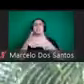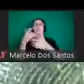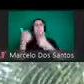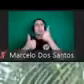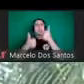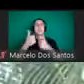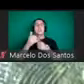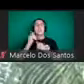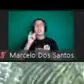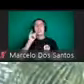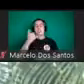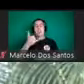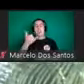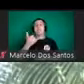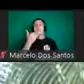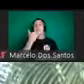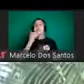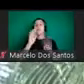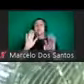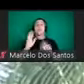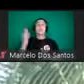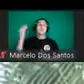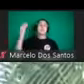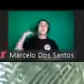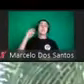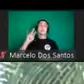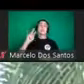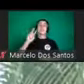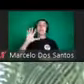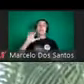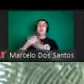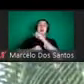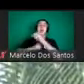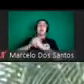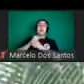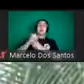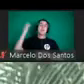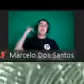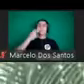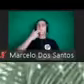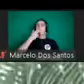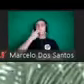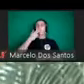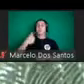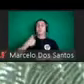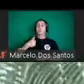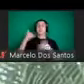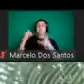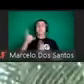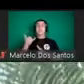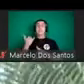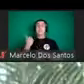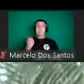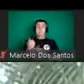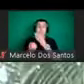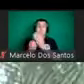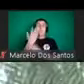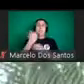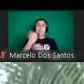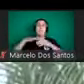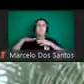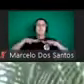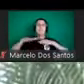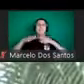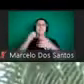años atrás no era una problemática visible y hoy, sin embargo, gracias al esfuerzo de la ministra